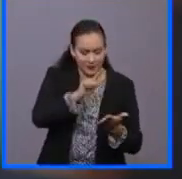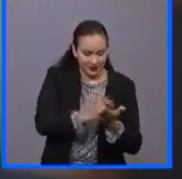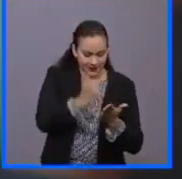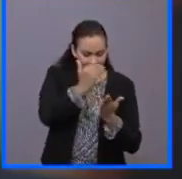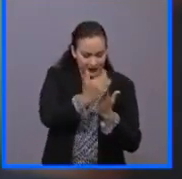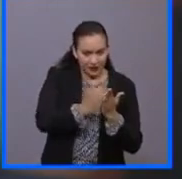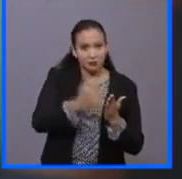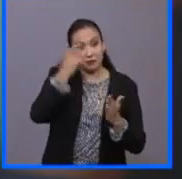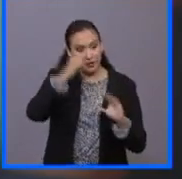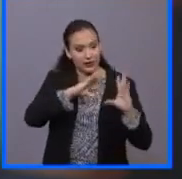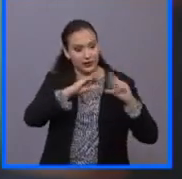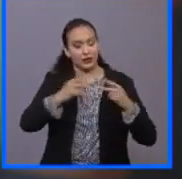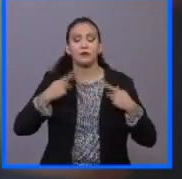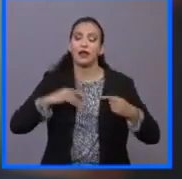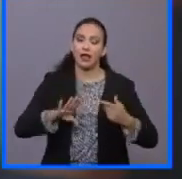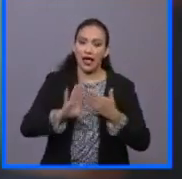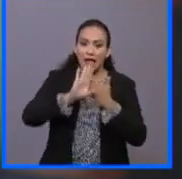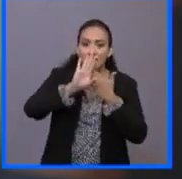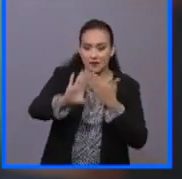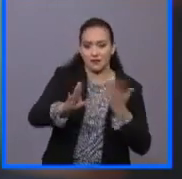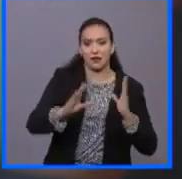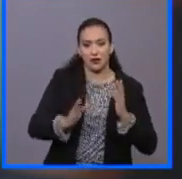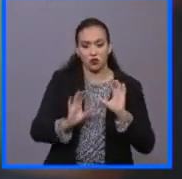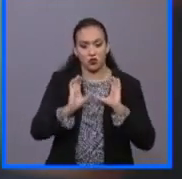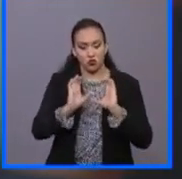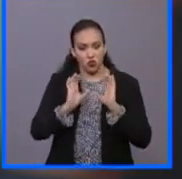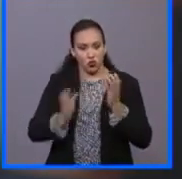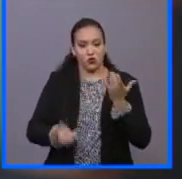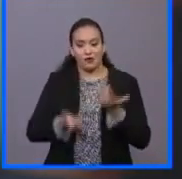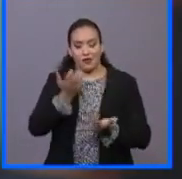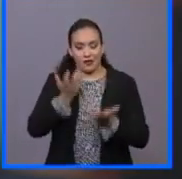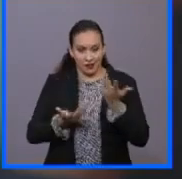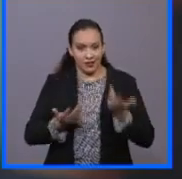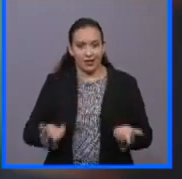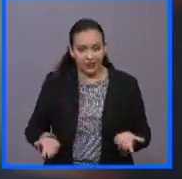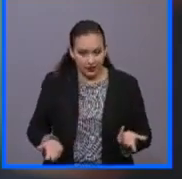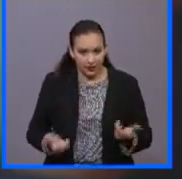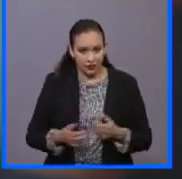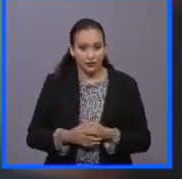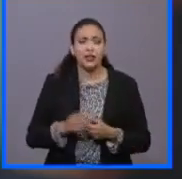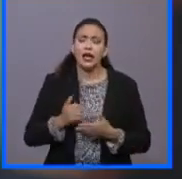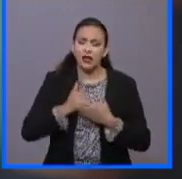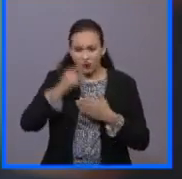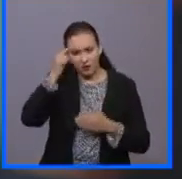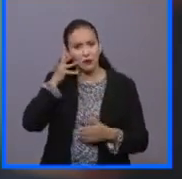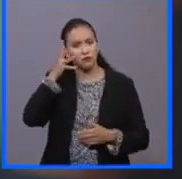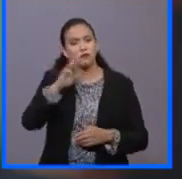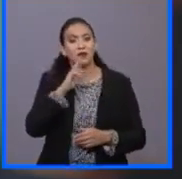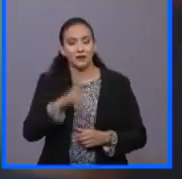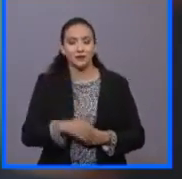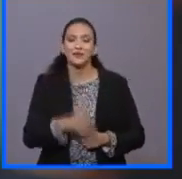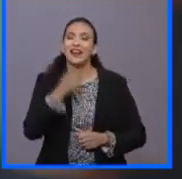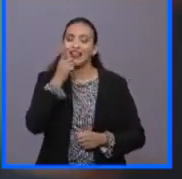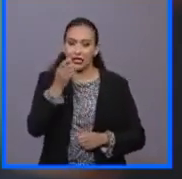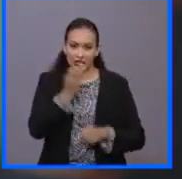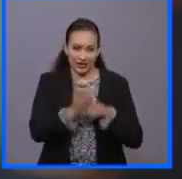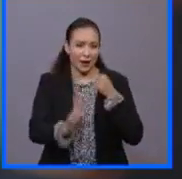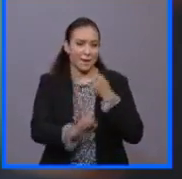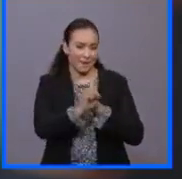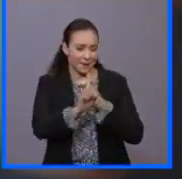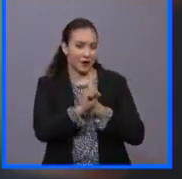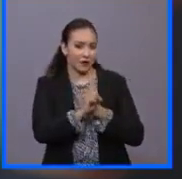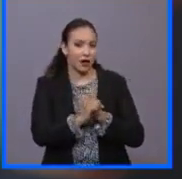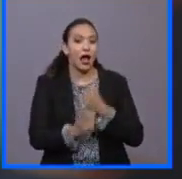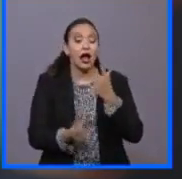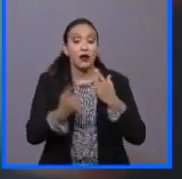cultura de prevención desde temprana edad pudiera abonar hacia el futuro. Mencionó que ante esta problemática